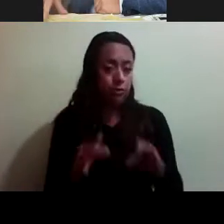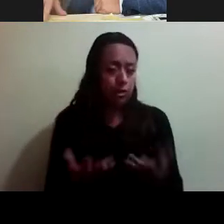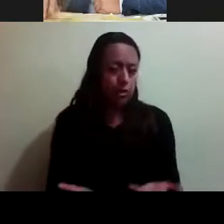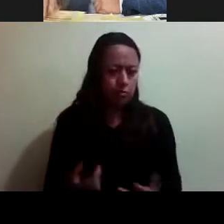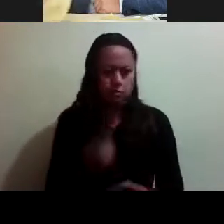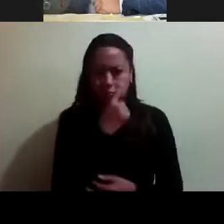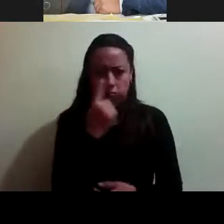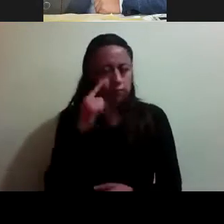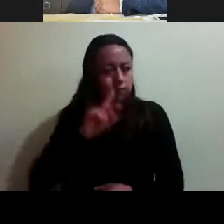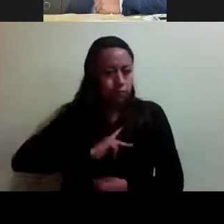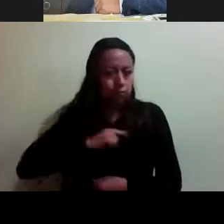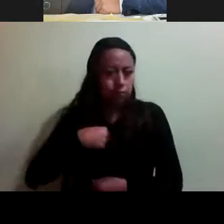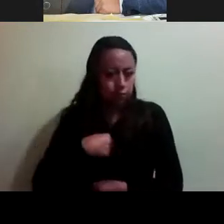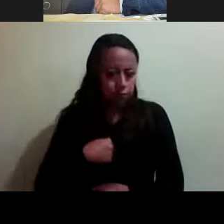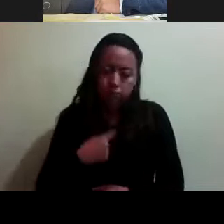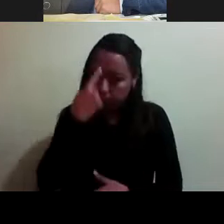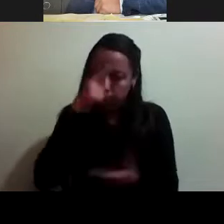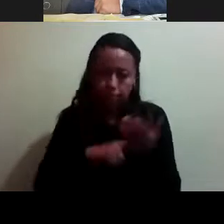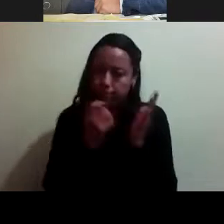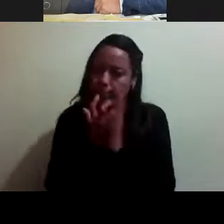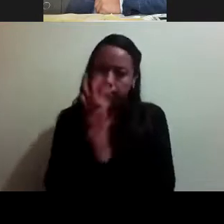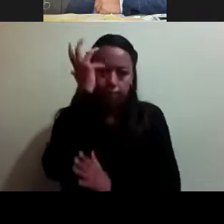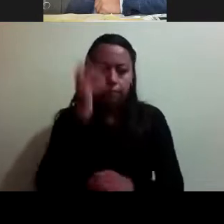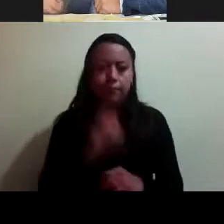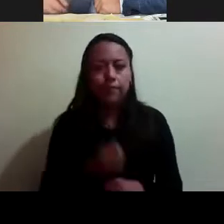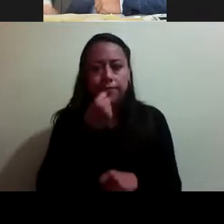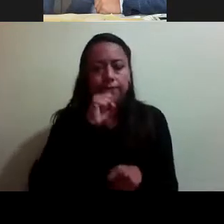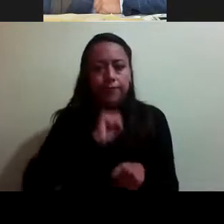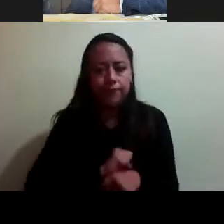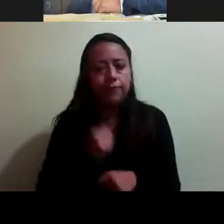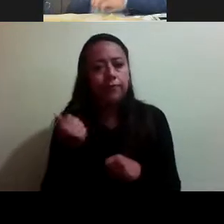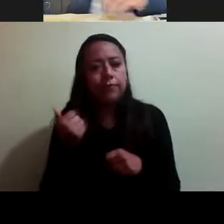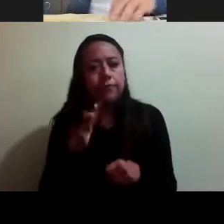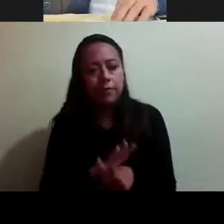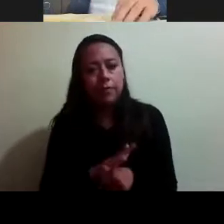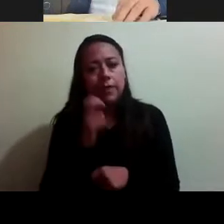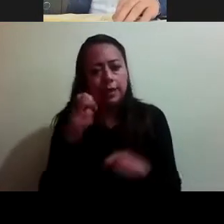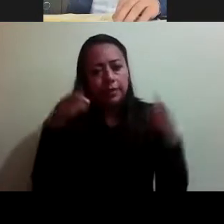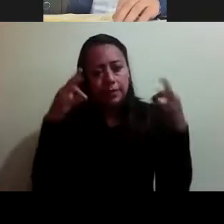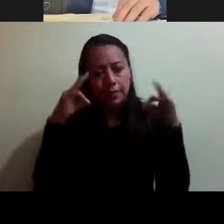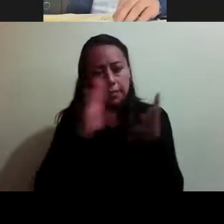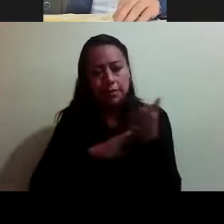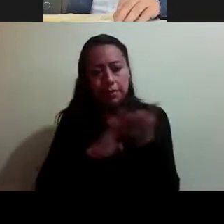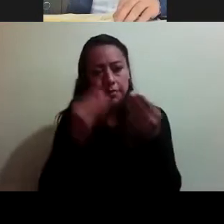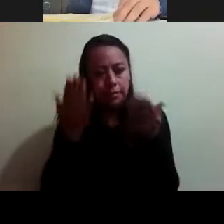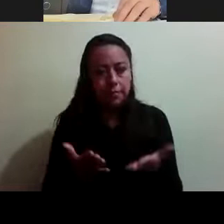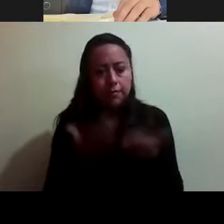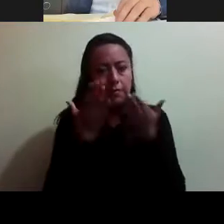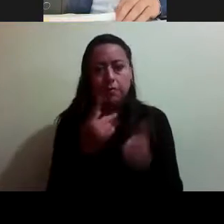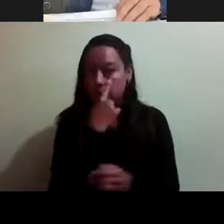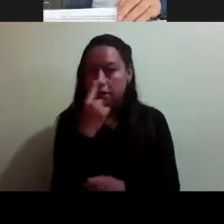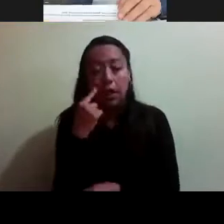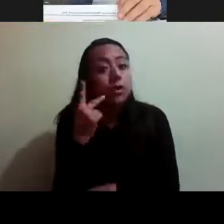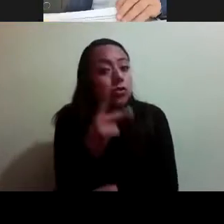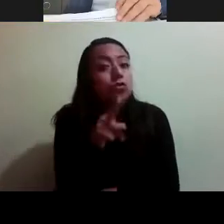me parecería un exceso de parte de la Secretaría de Administración mandar ese documento. ¿Y cuál es su perspectiva? Si con